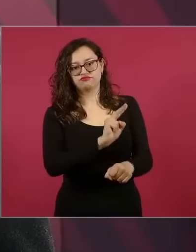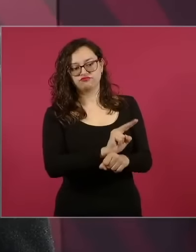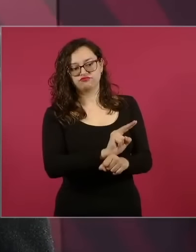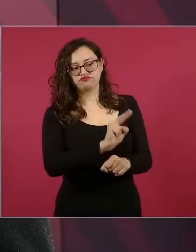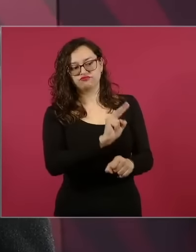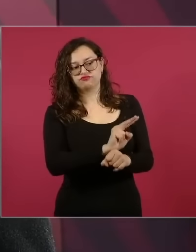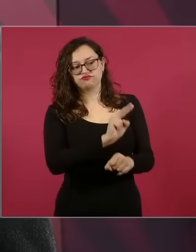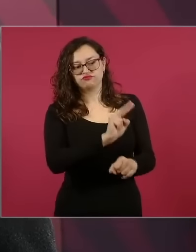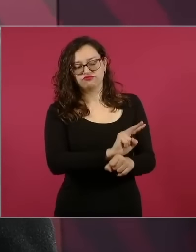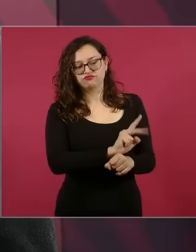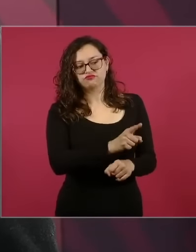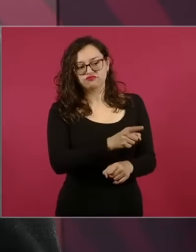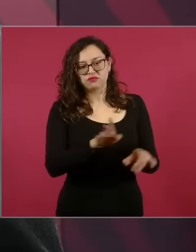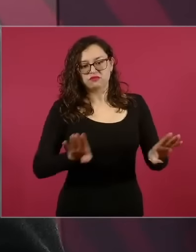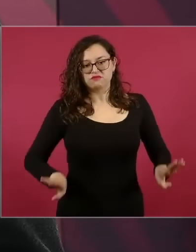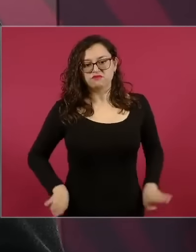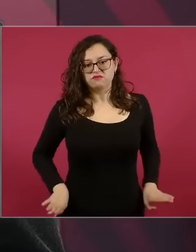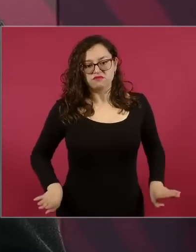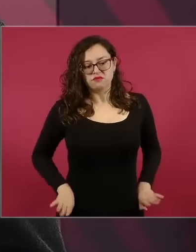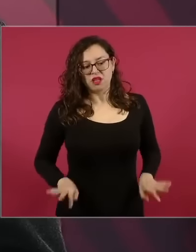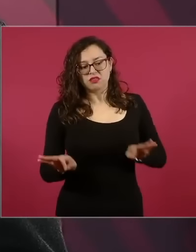solidez, permanencia,